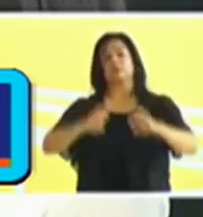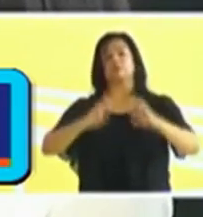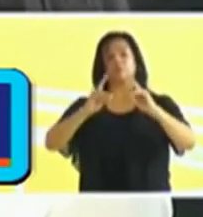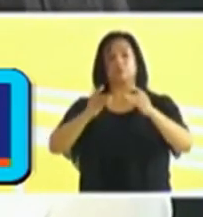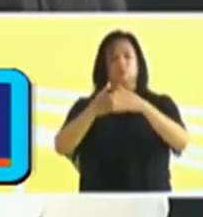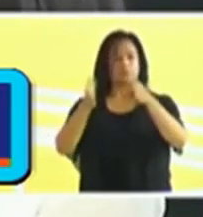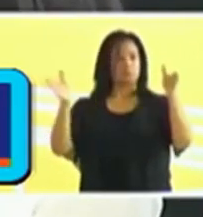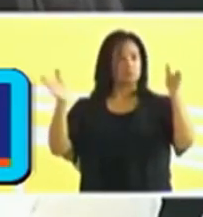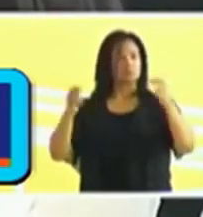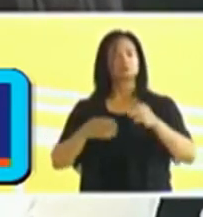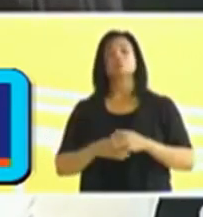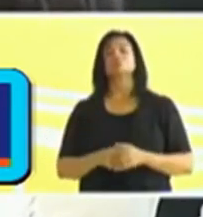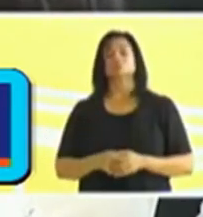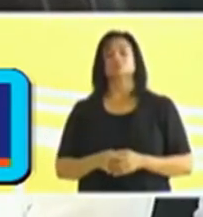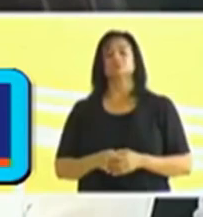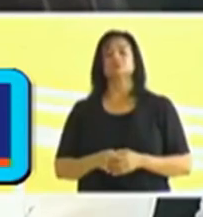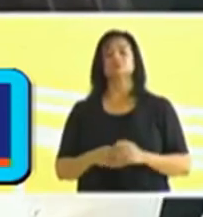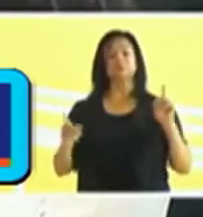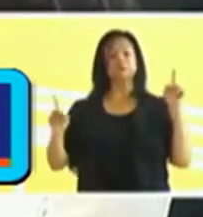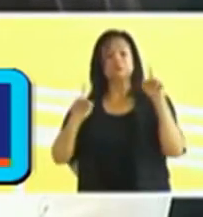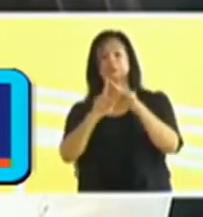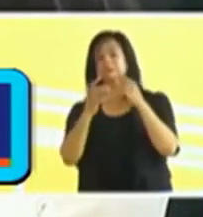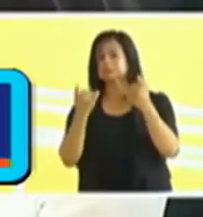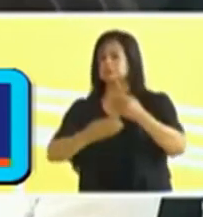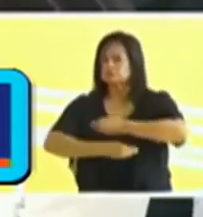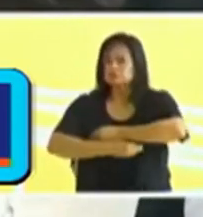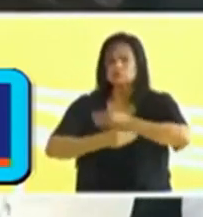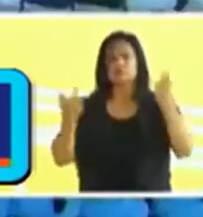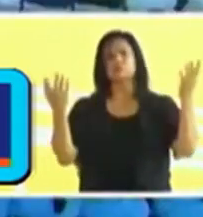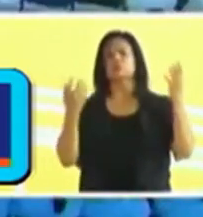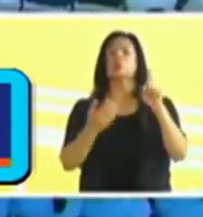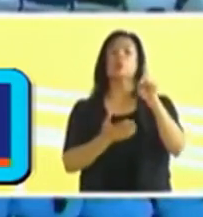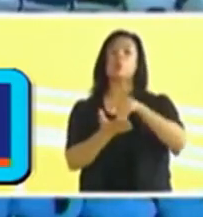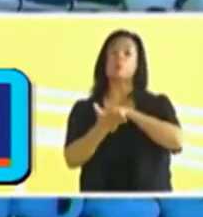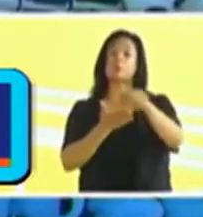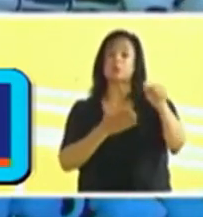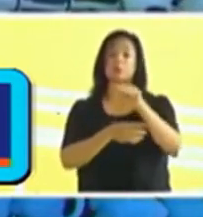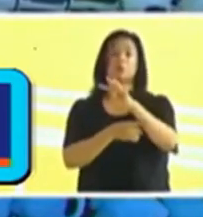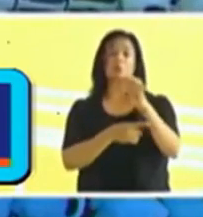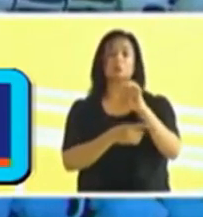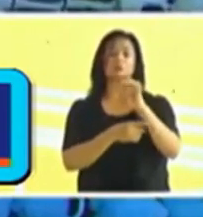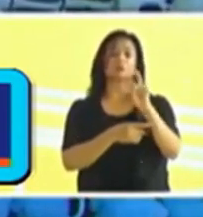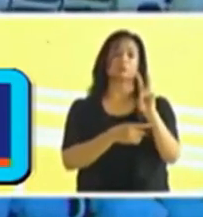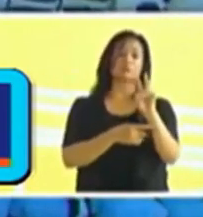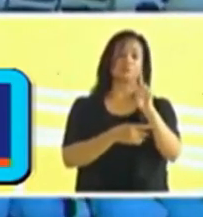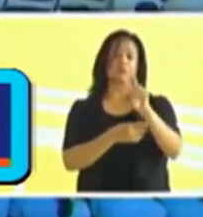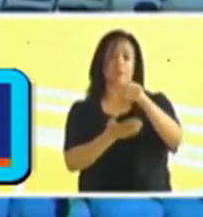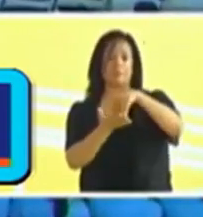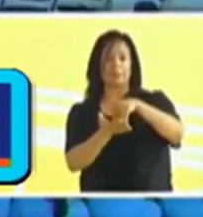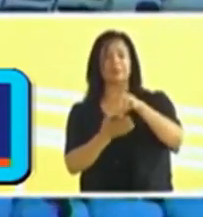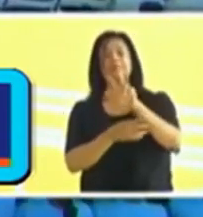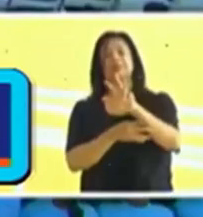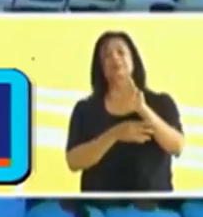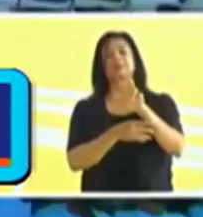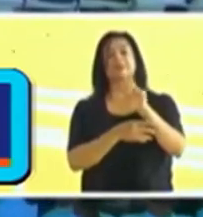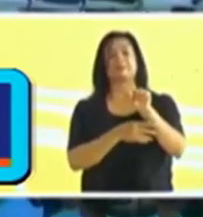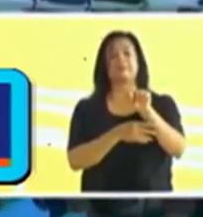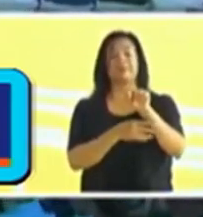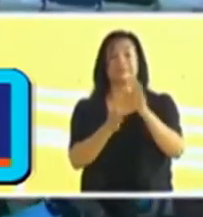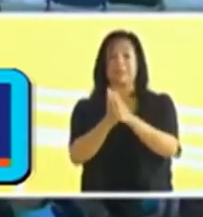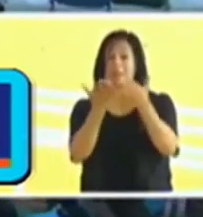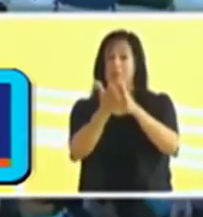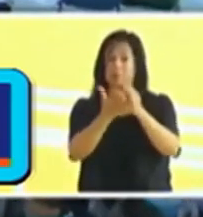El discurso del presidente de la República y del ministro de Educación completitos en nuestra edición digital. Ahí están.